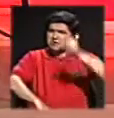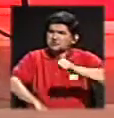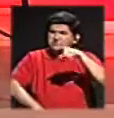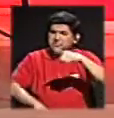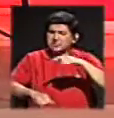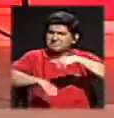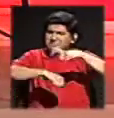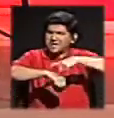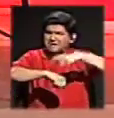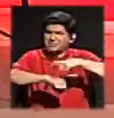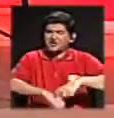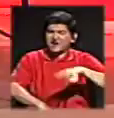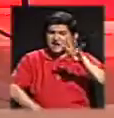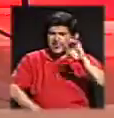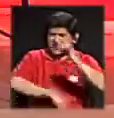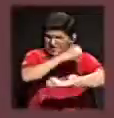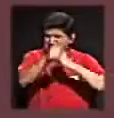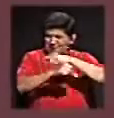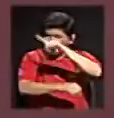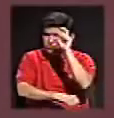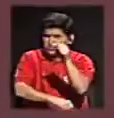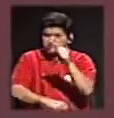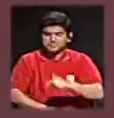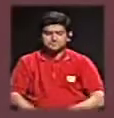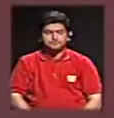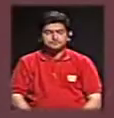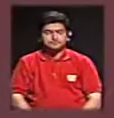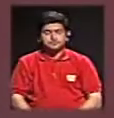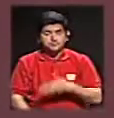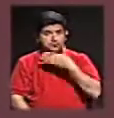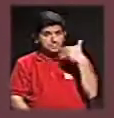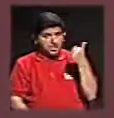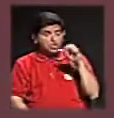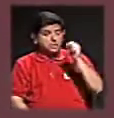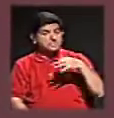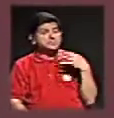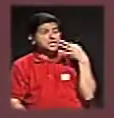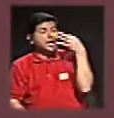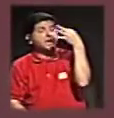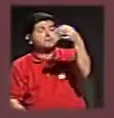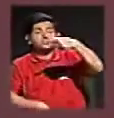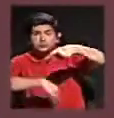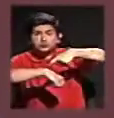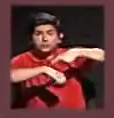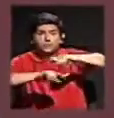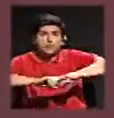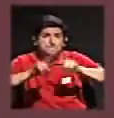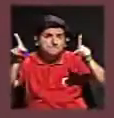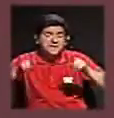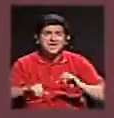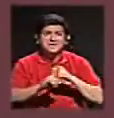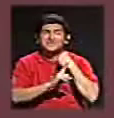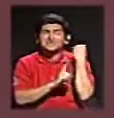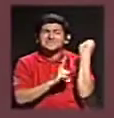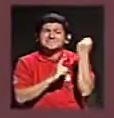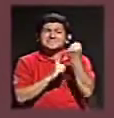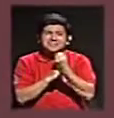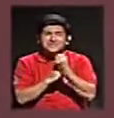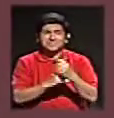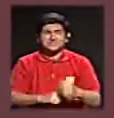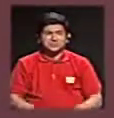este periodo, en 40 años? Bueno, hay mejoras en el largo plazo, pero mejoras sobre una situación